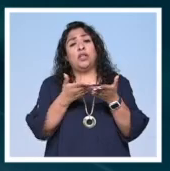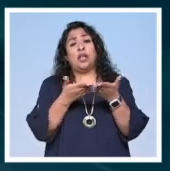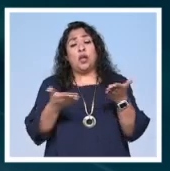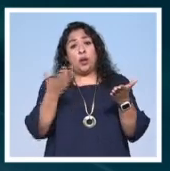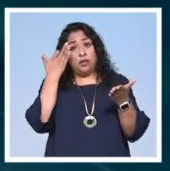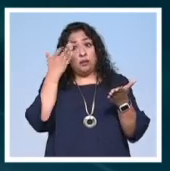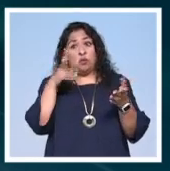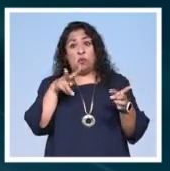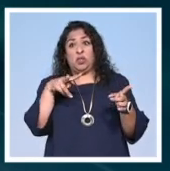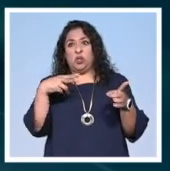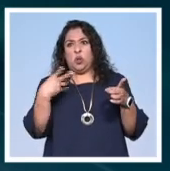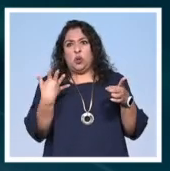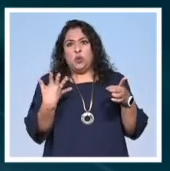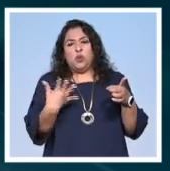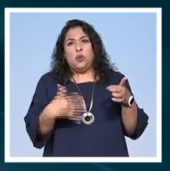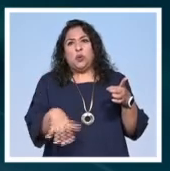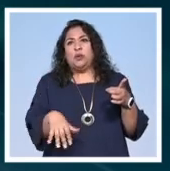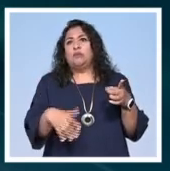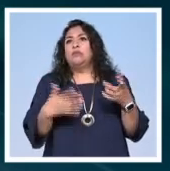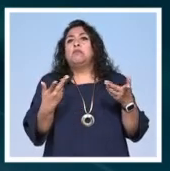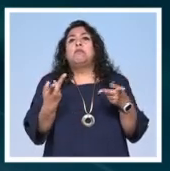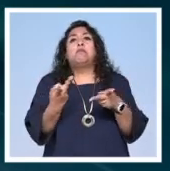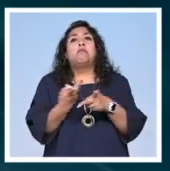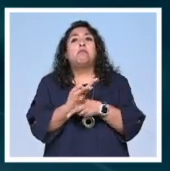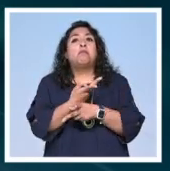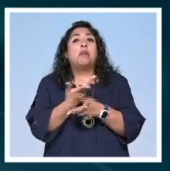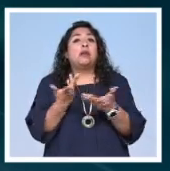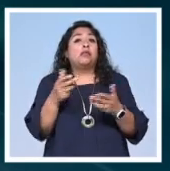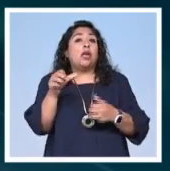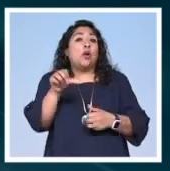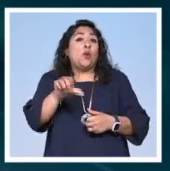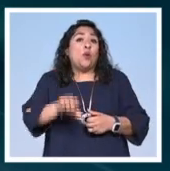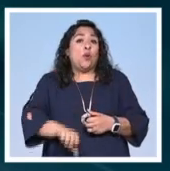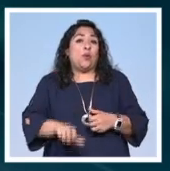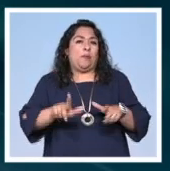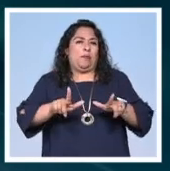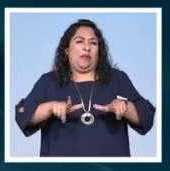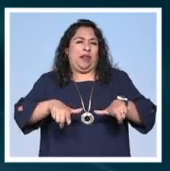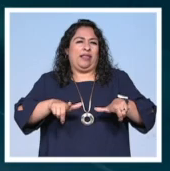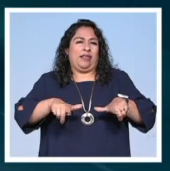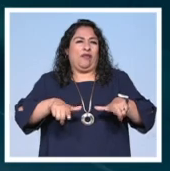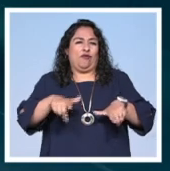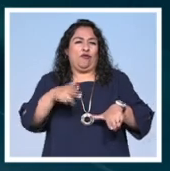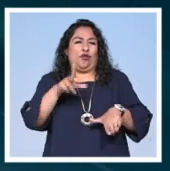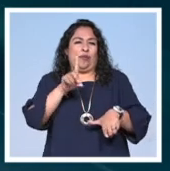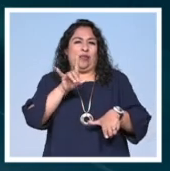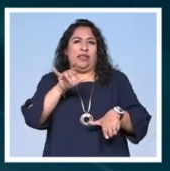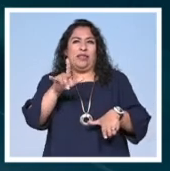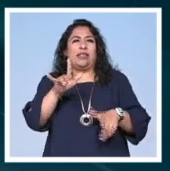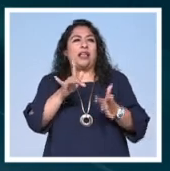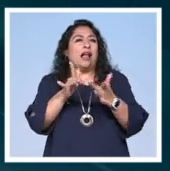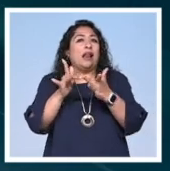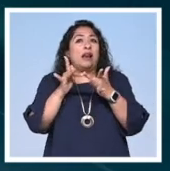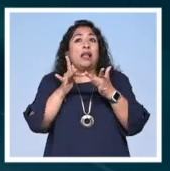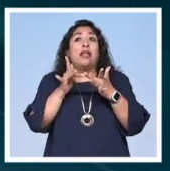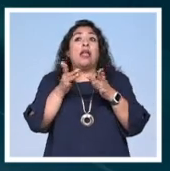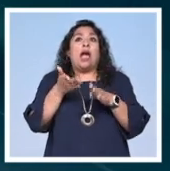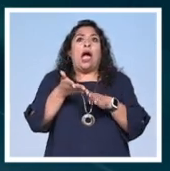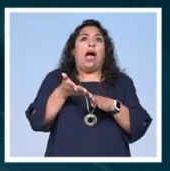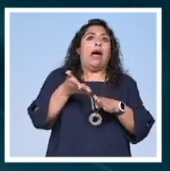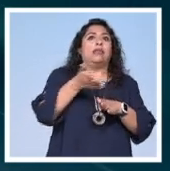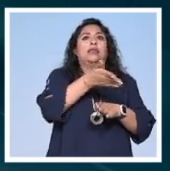además una visionaria de eh lo que ocurre hoy en las plataformas digitales en las redes sociales